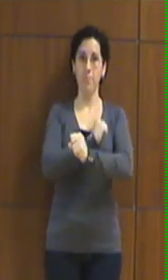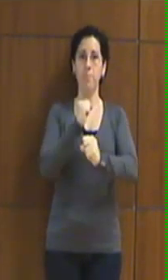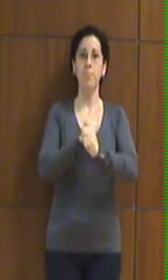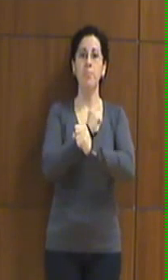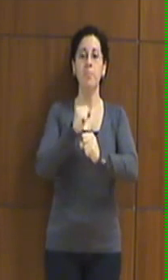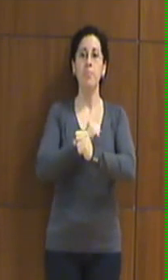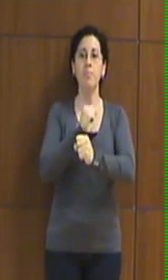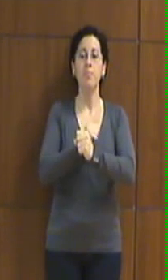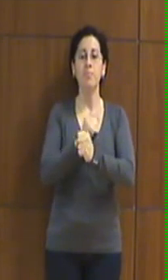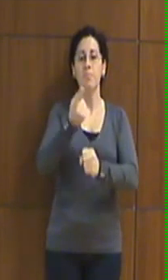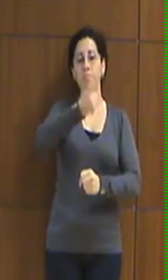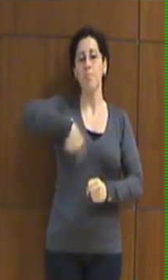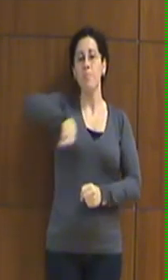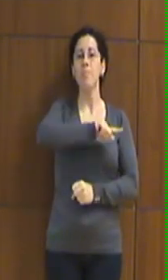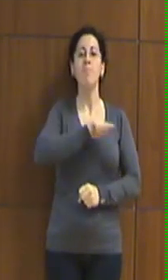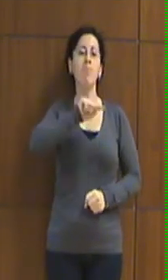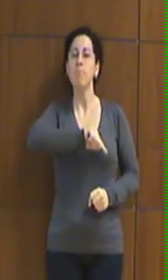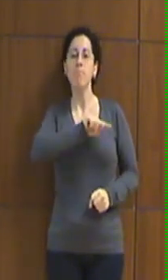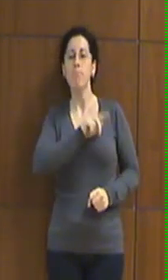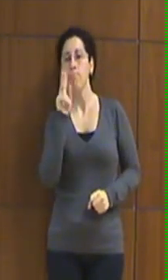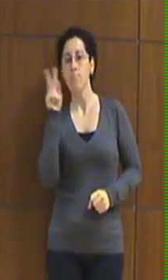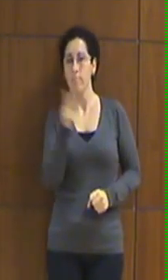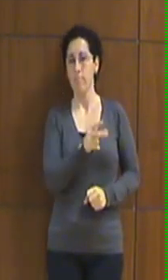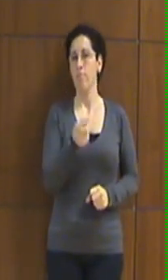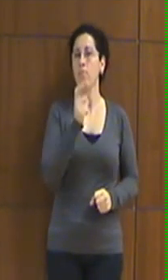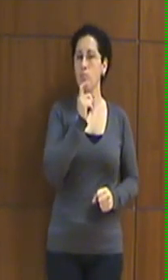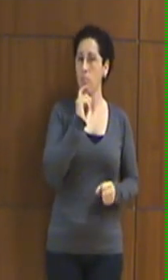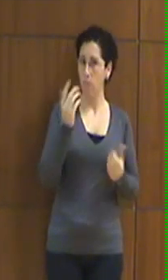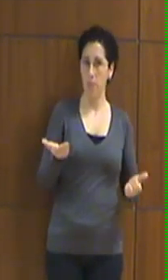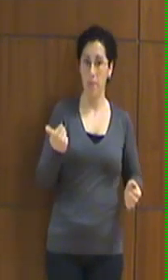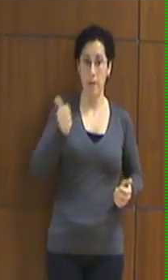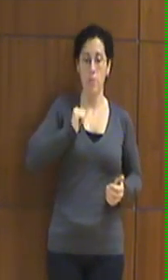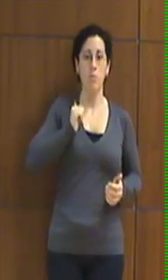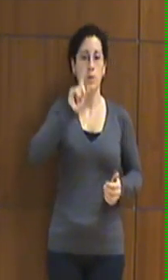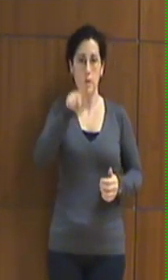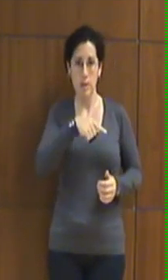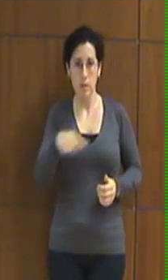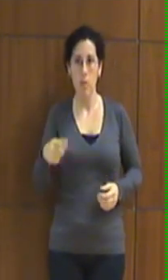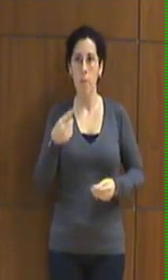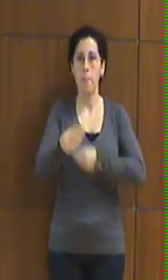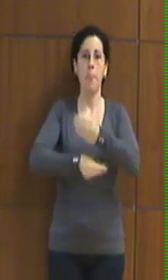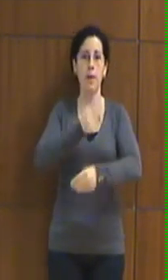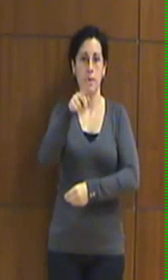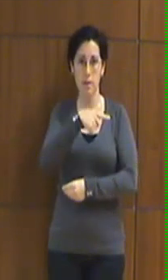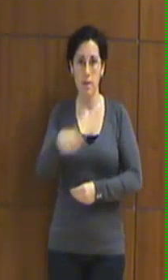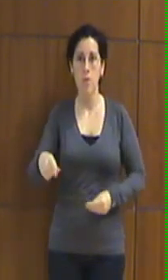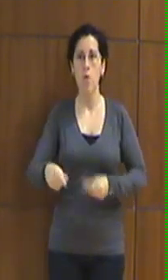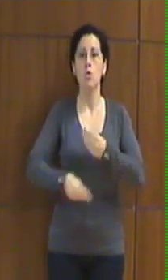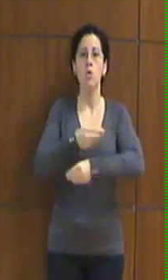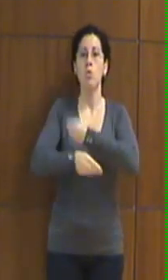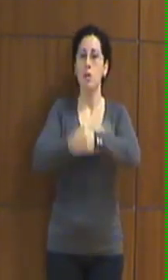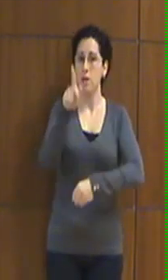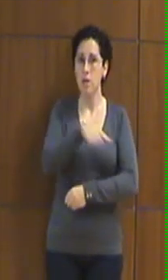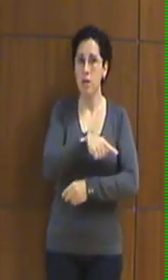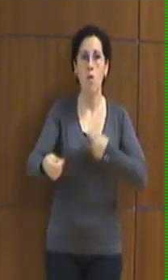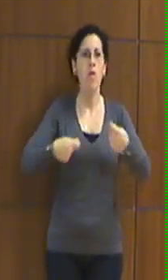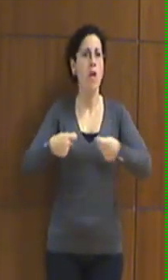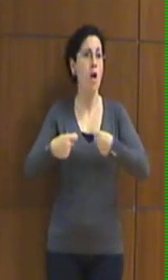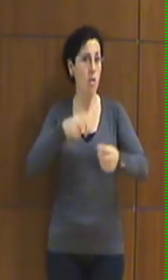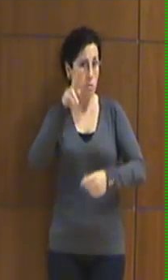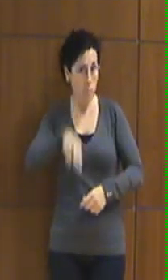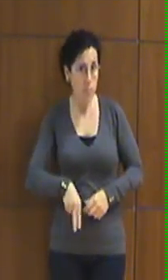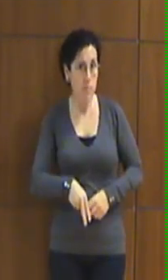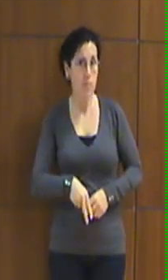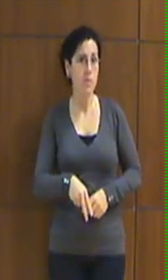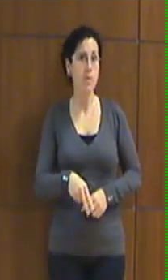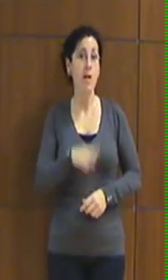¿cómo coincide, ¿no? O sea, se está aprovechando, se está haciendo, se está usando. ¿No es negocio? Si es negocio, volvemos un poco